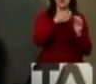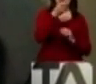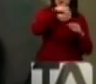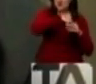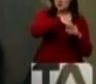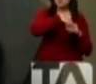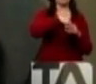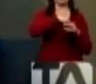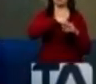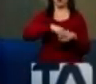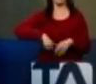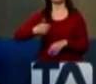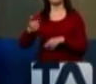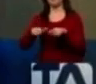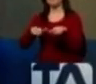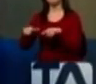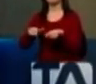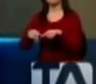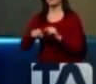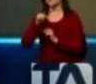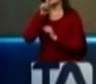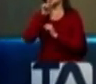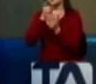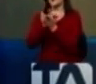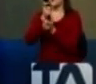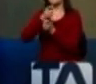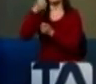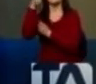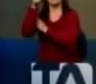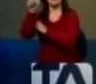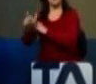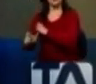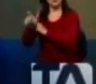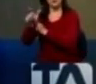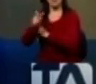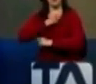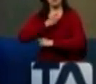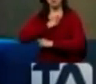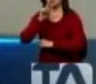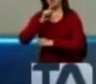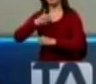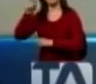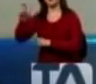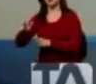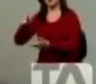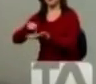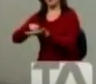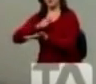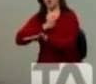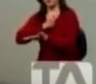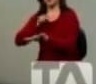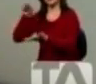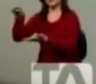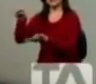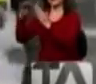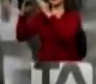conducta a veces hacen de que bienes muebles o inmuebles sean registradas a terceras personas de confianza. Y a la par de esa búsqueda,